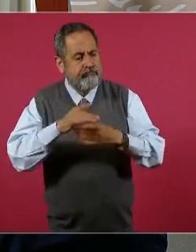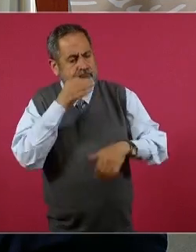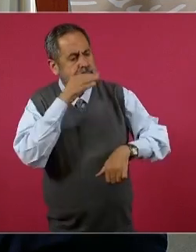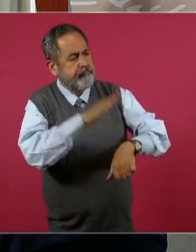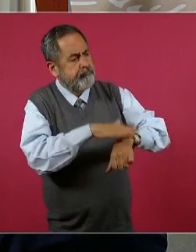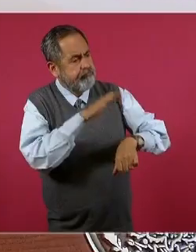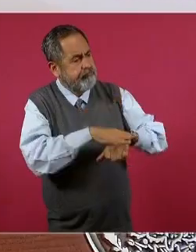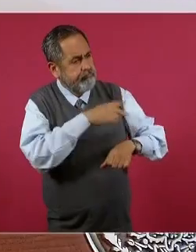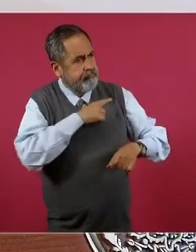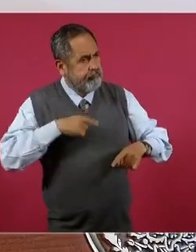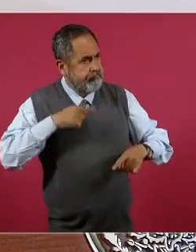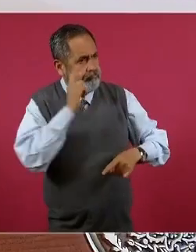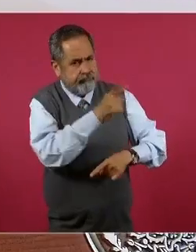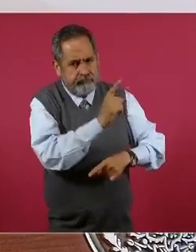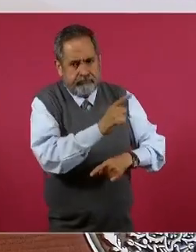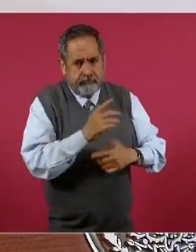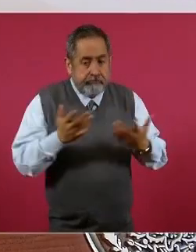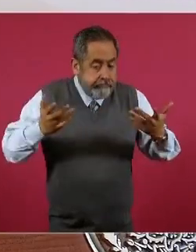si es